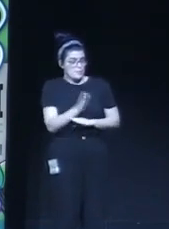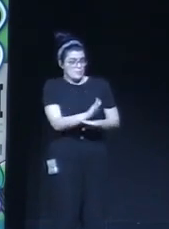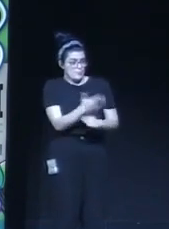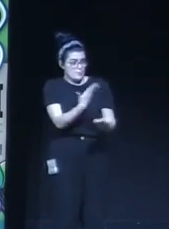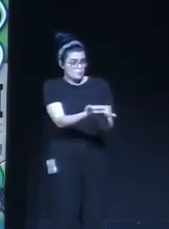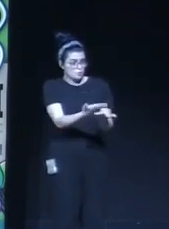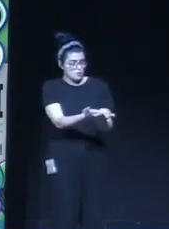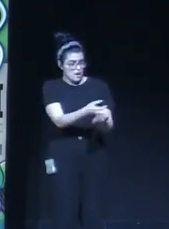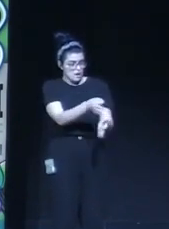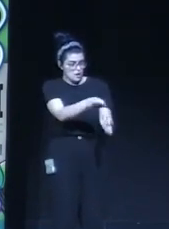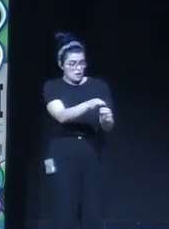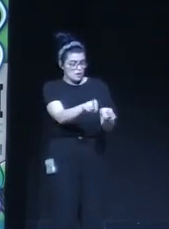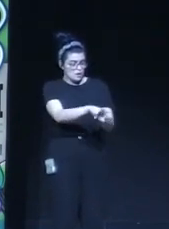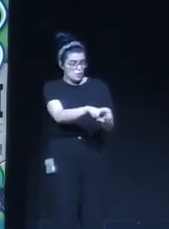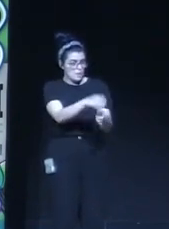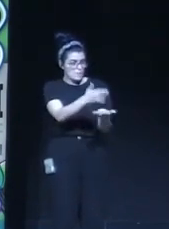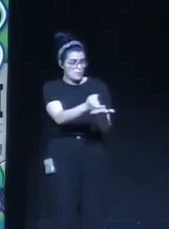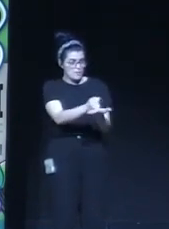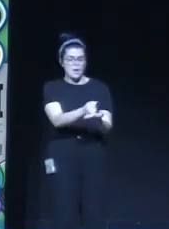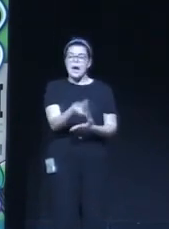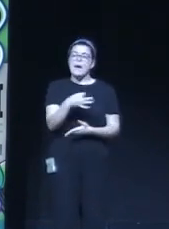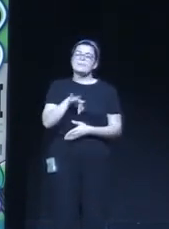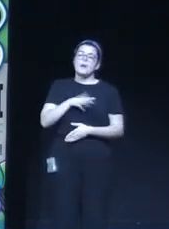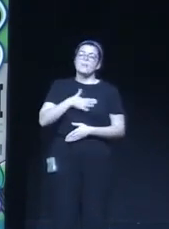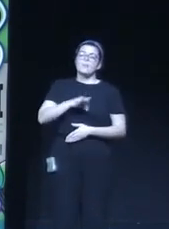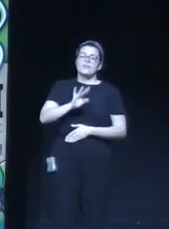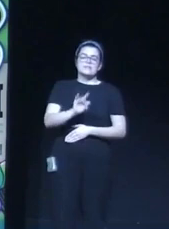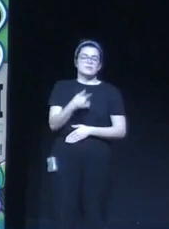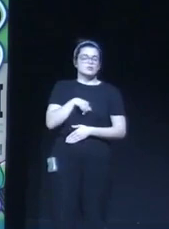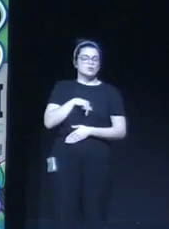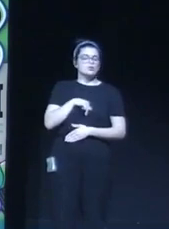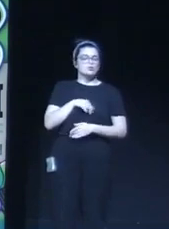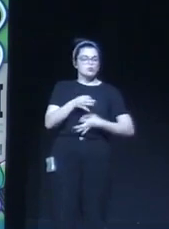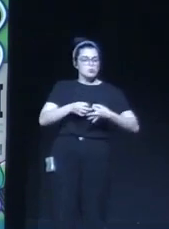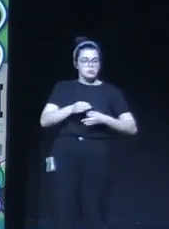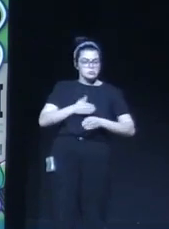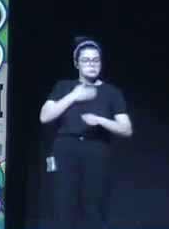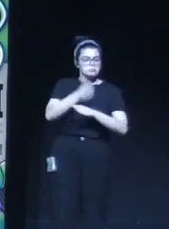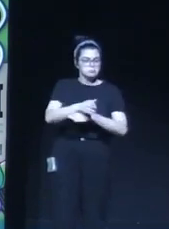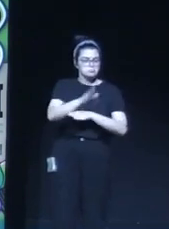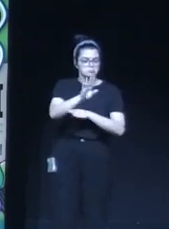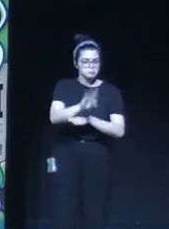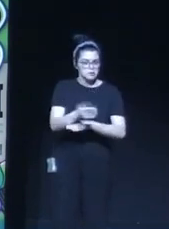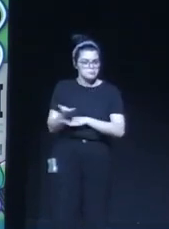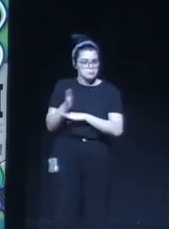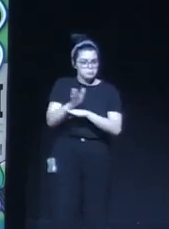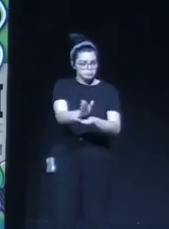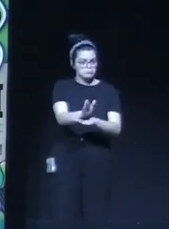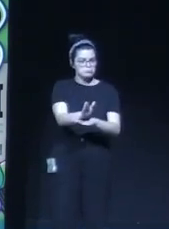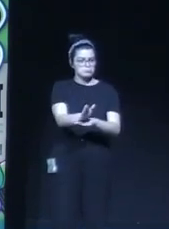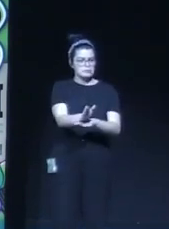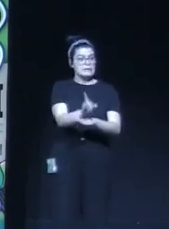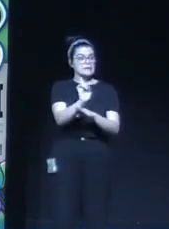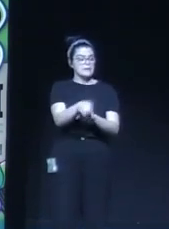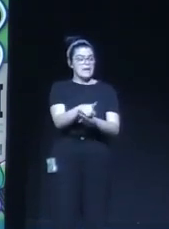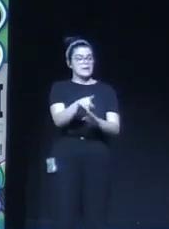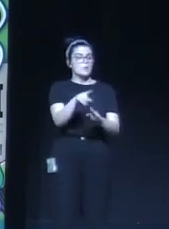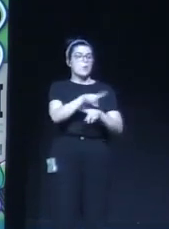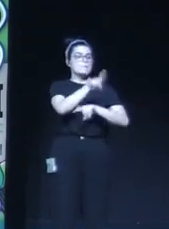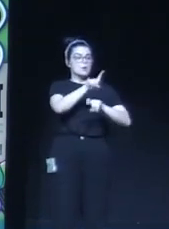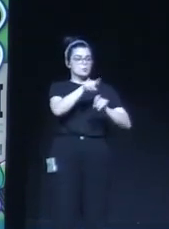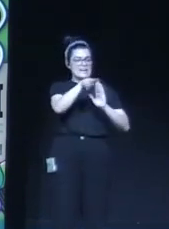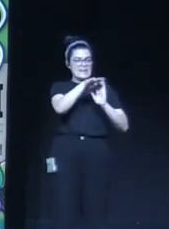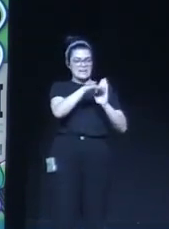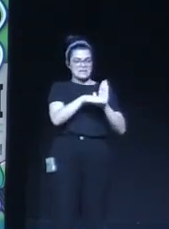concluyente. Nosotros lo hemos llevado a juicios, ¿eh? Y incluso en una lista de preguntas, la